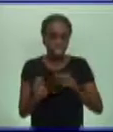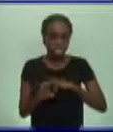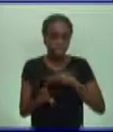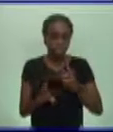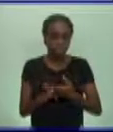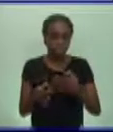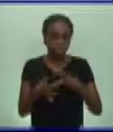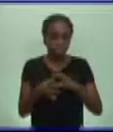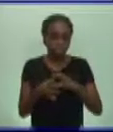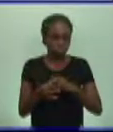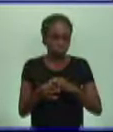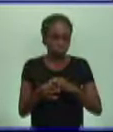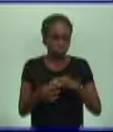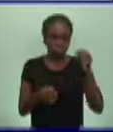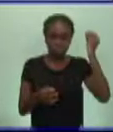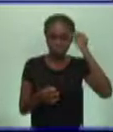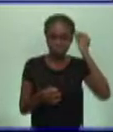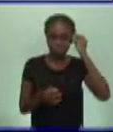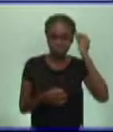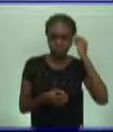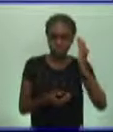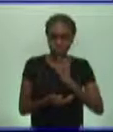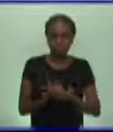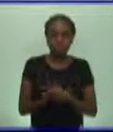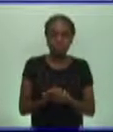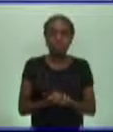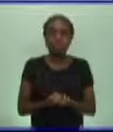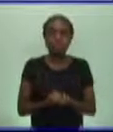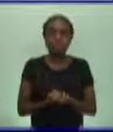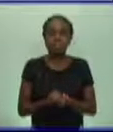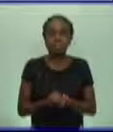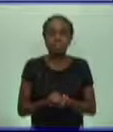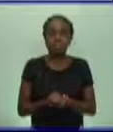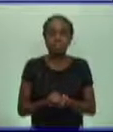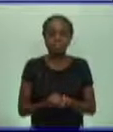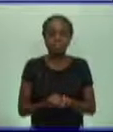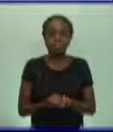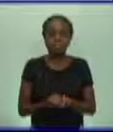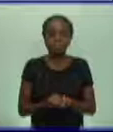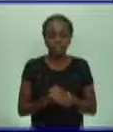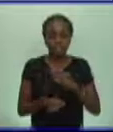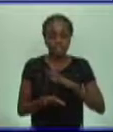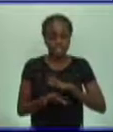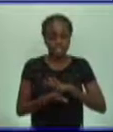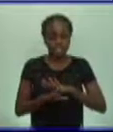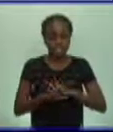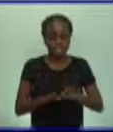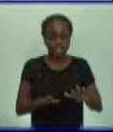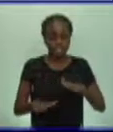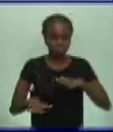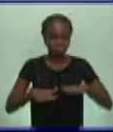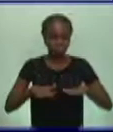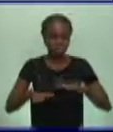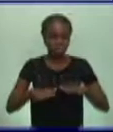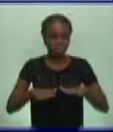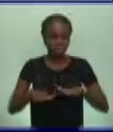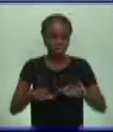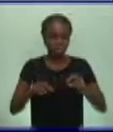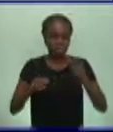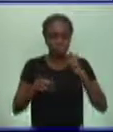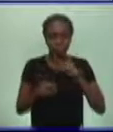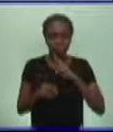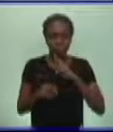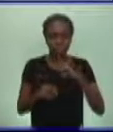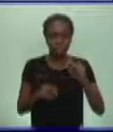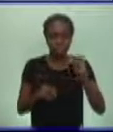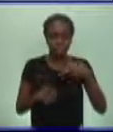grados posteriores. Bueno, mis alumnos, y ahora sí están preparados para responder a